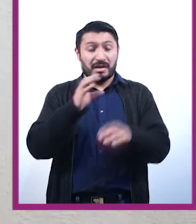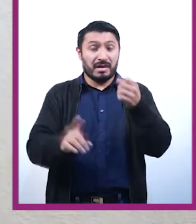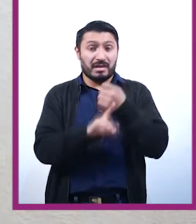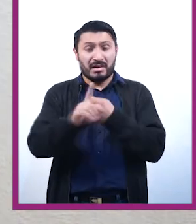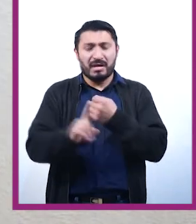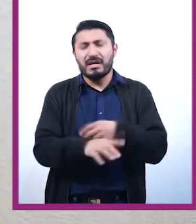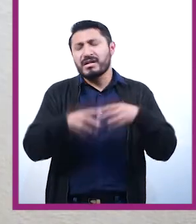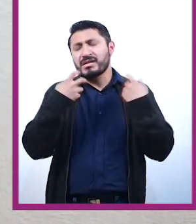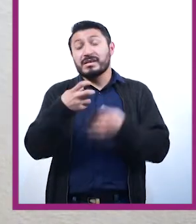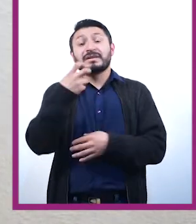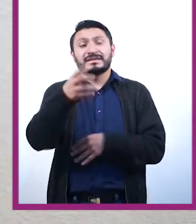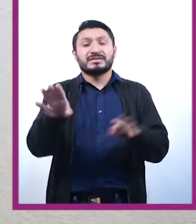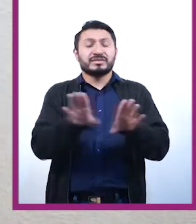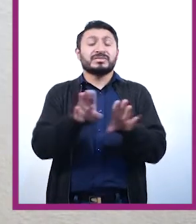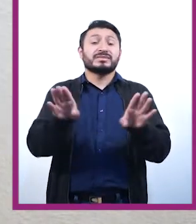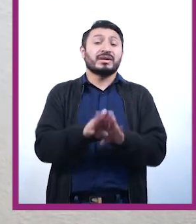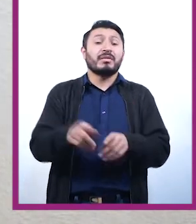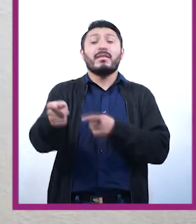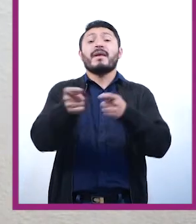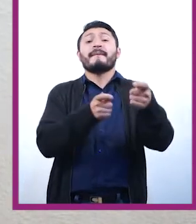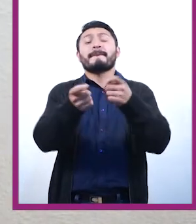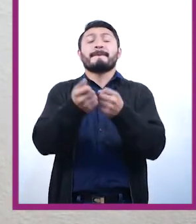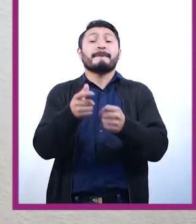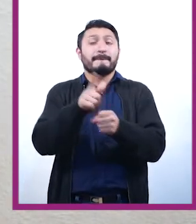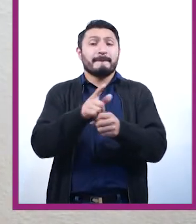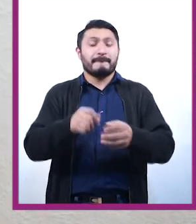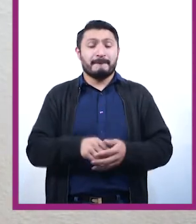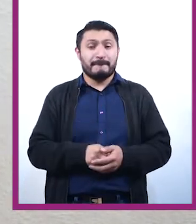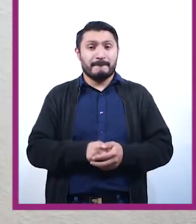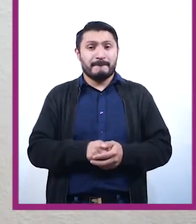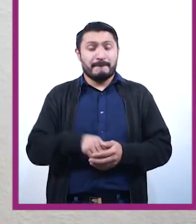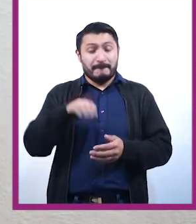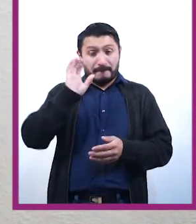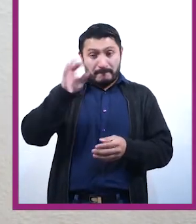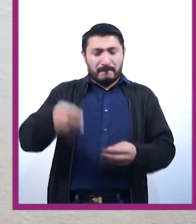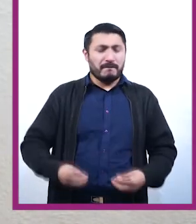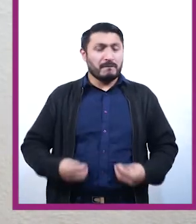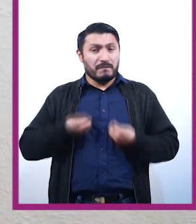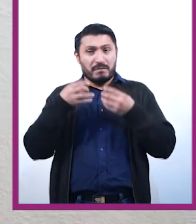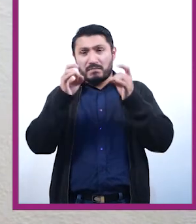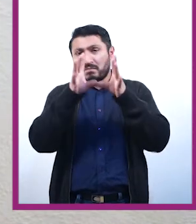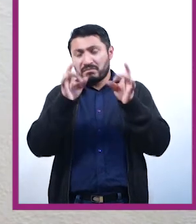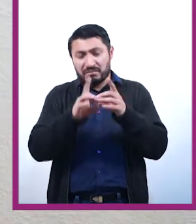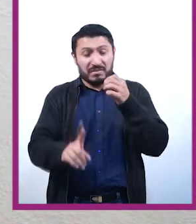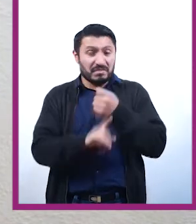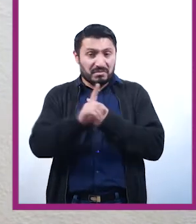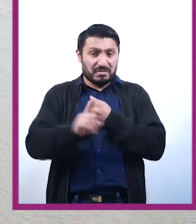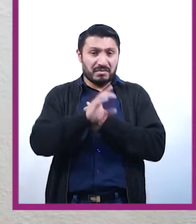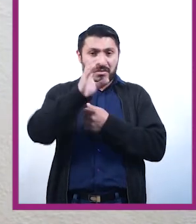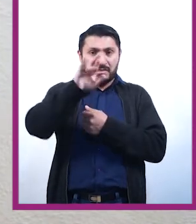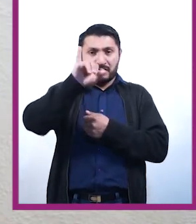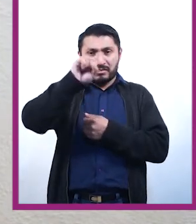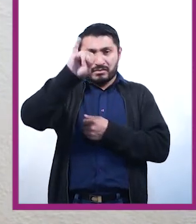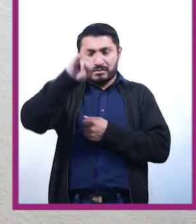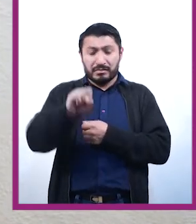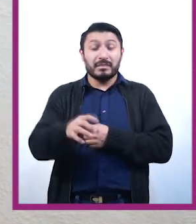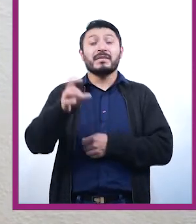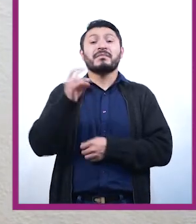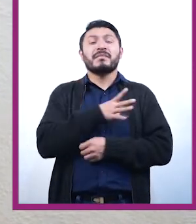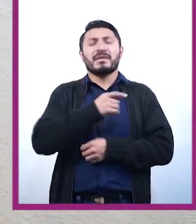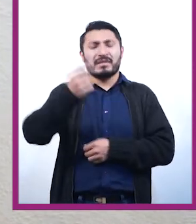es un eficaz mecanismo de control social. Cuando vivimos en una situación de crisis, el miedo nos impide pensar